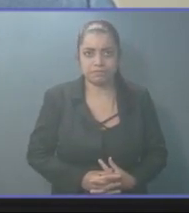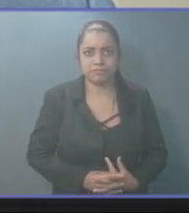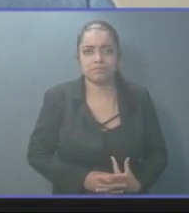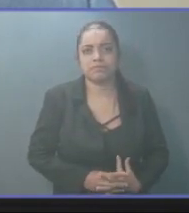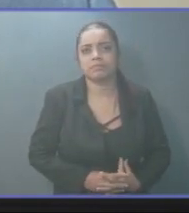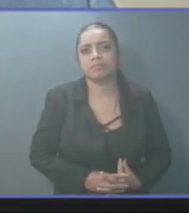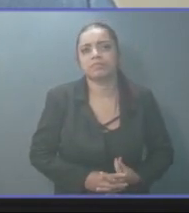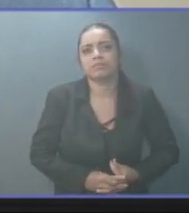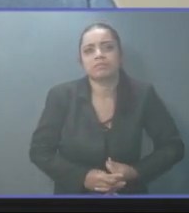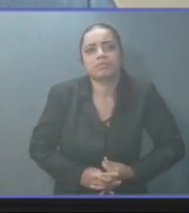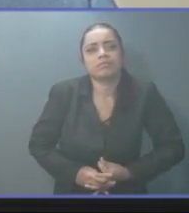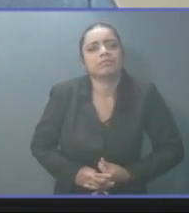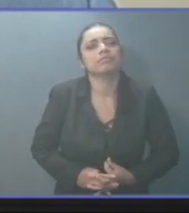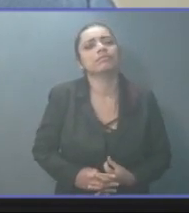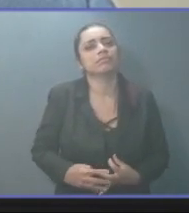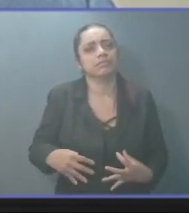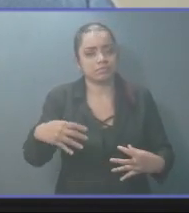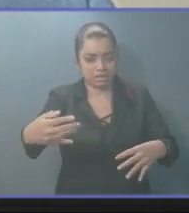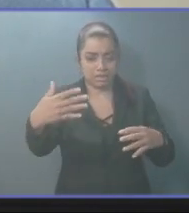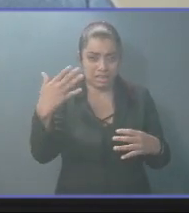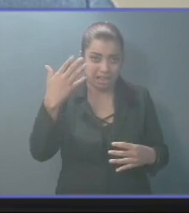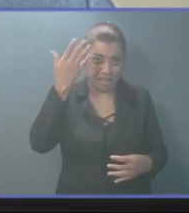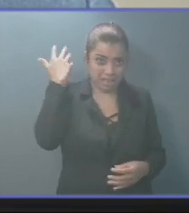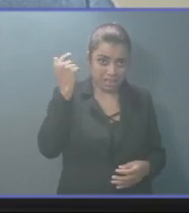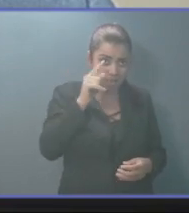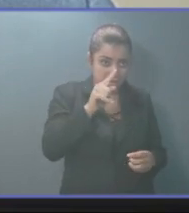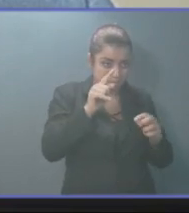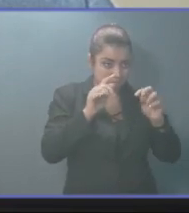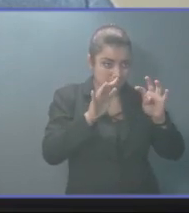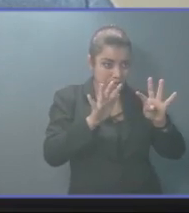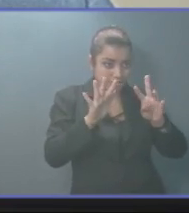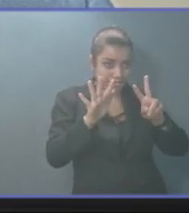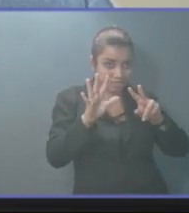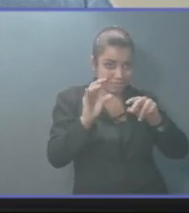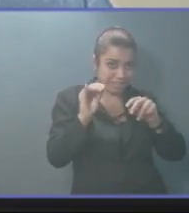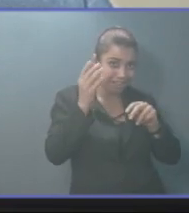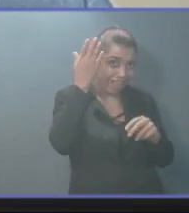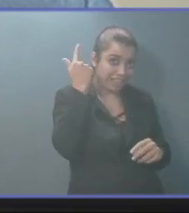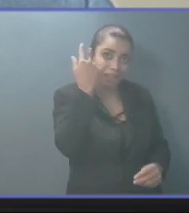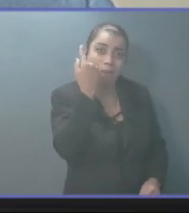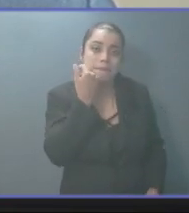hubo un levantamiento de militares jóvenes